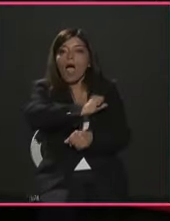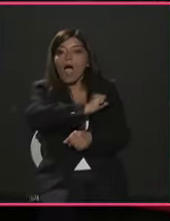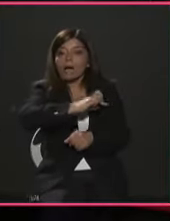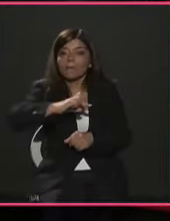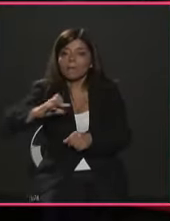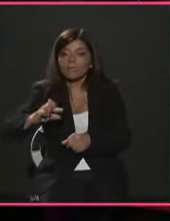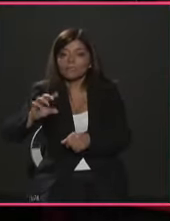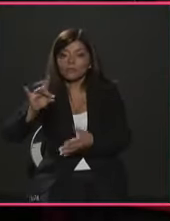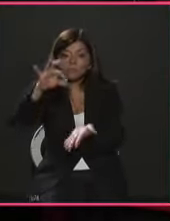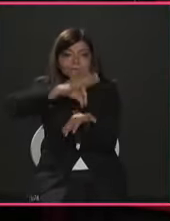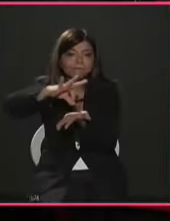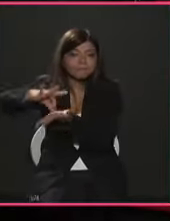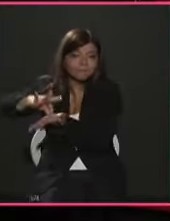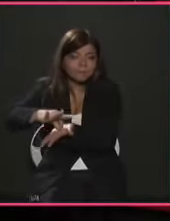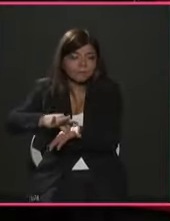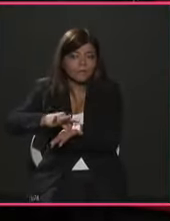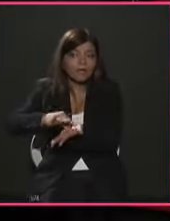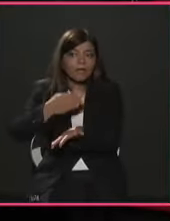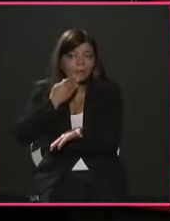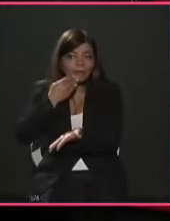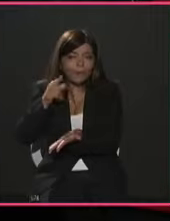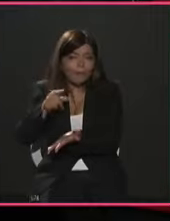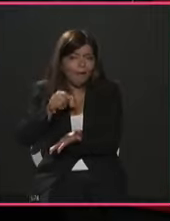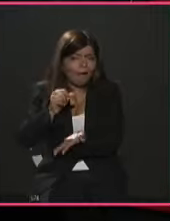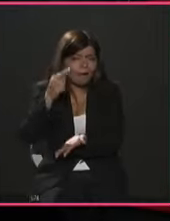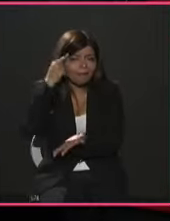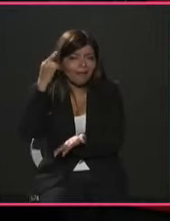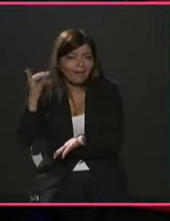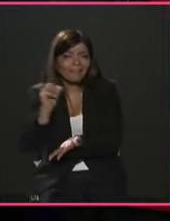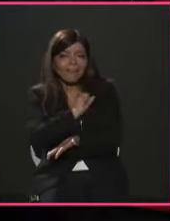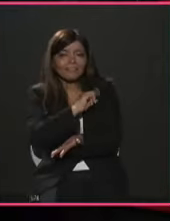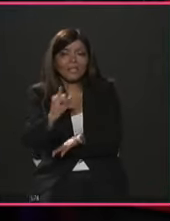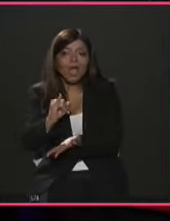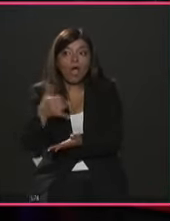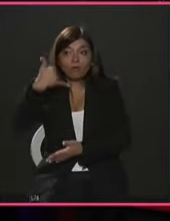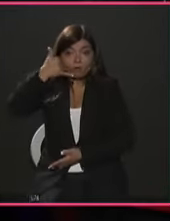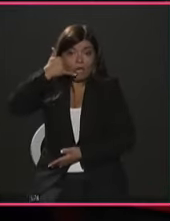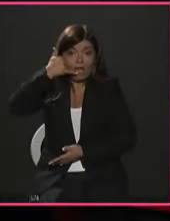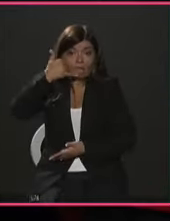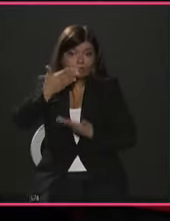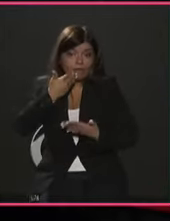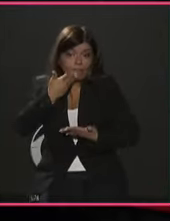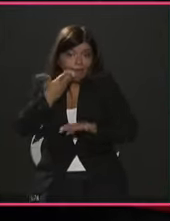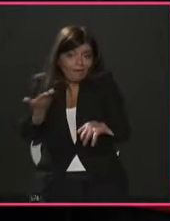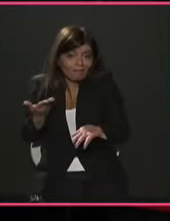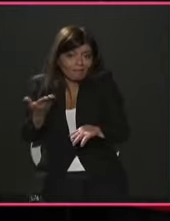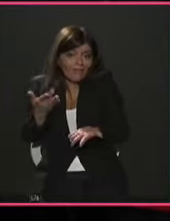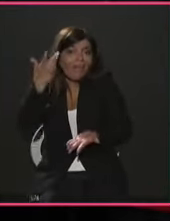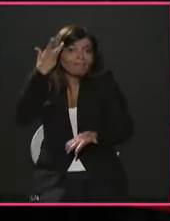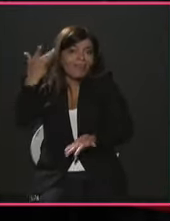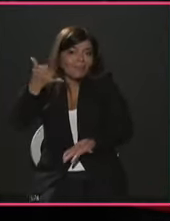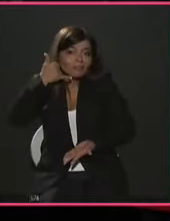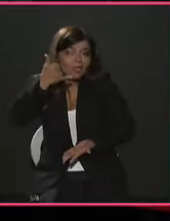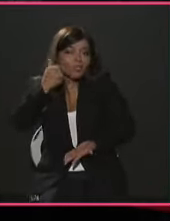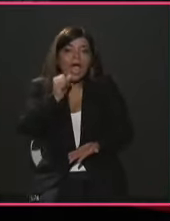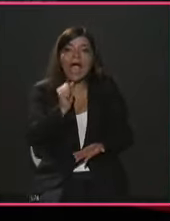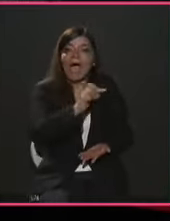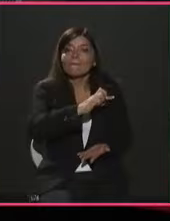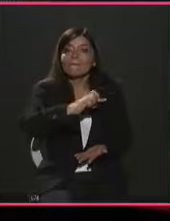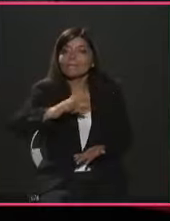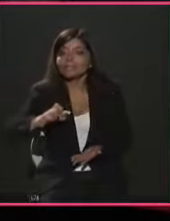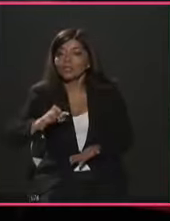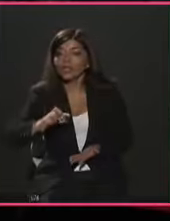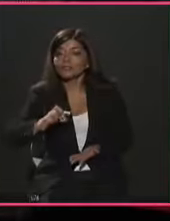de localización verdad eh incluso todos que tenemos teléfonos en nuestros bolsillos teléfonos inteligentes están llenos de aplicaciones de